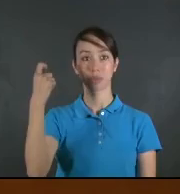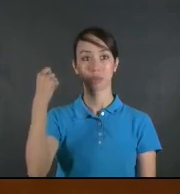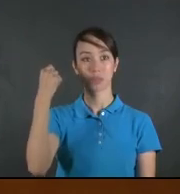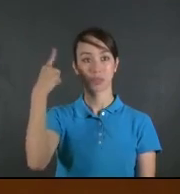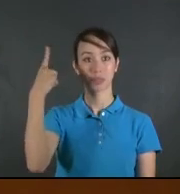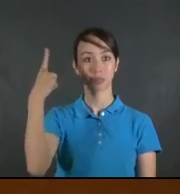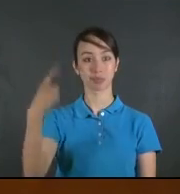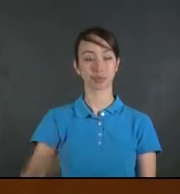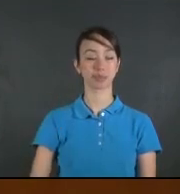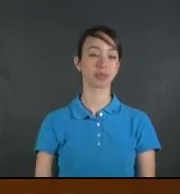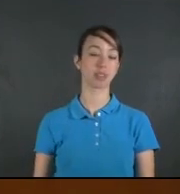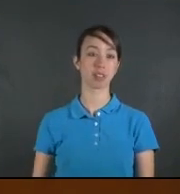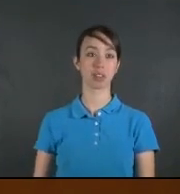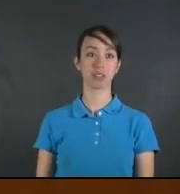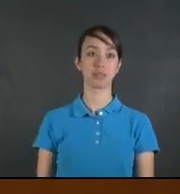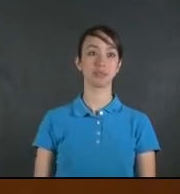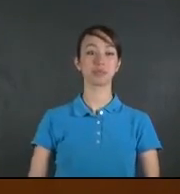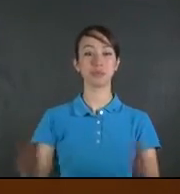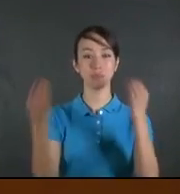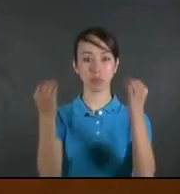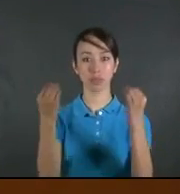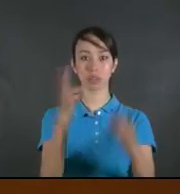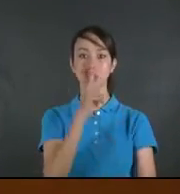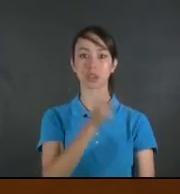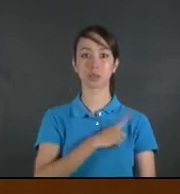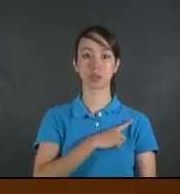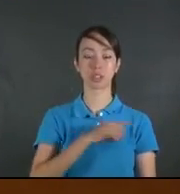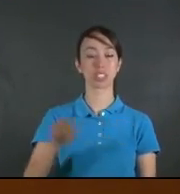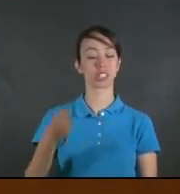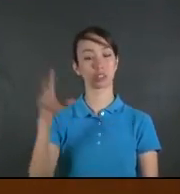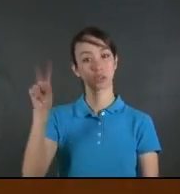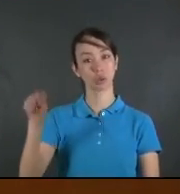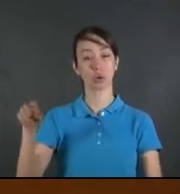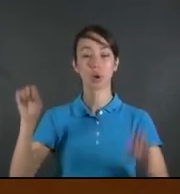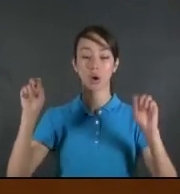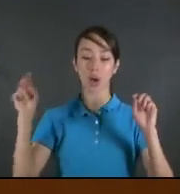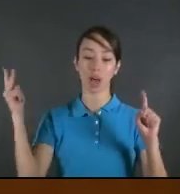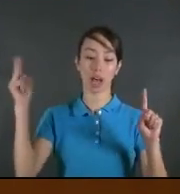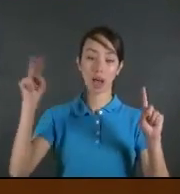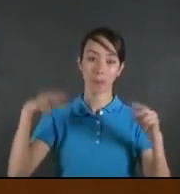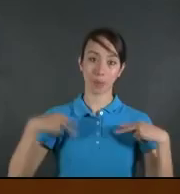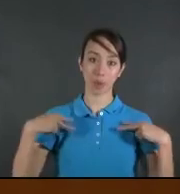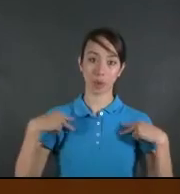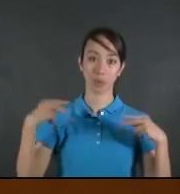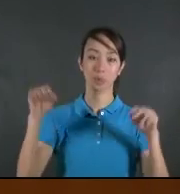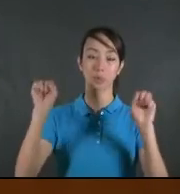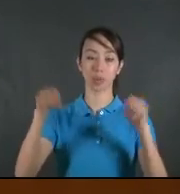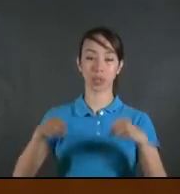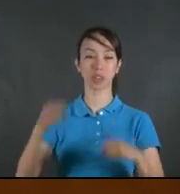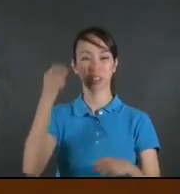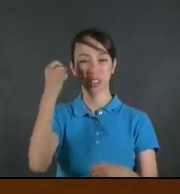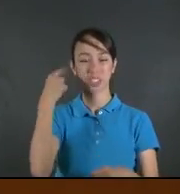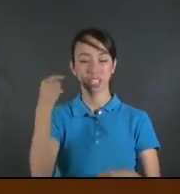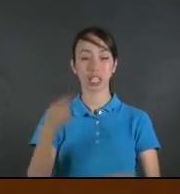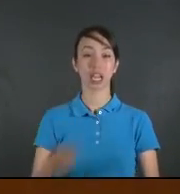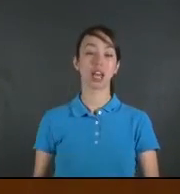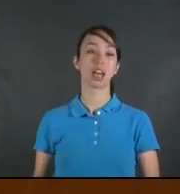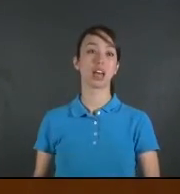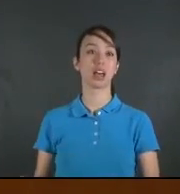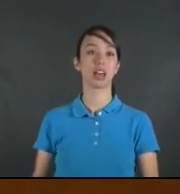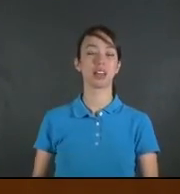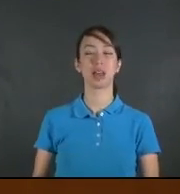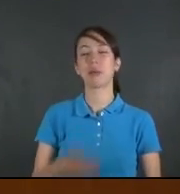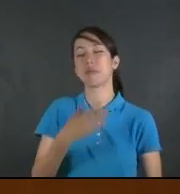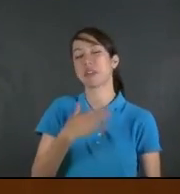entendimiento a muchos hermanos que que no han podido entender hermano dice yo no no entiendo todo eso yo a mí me